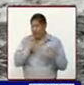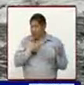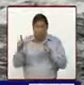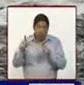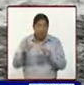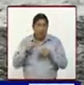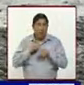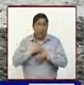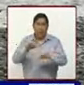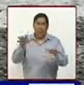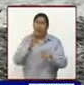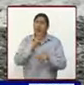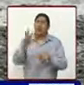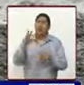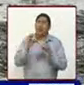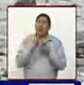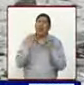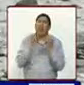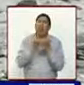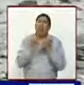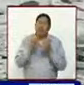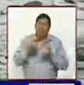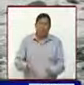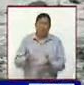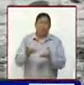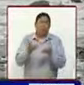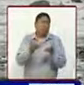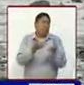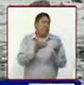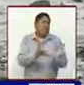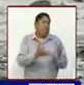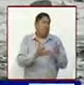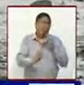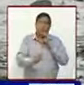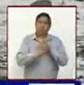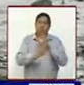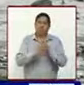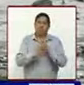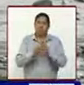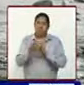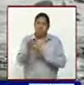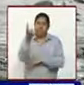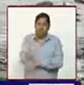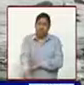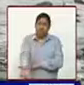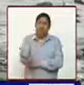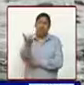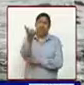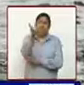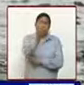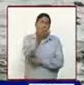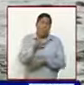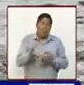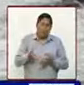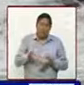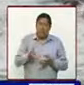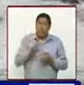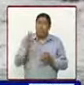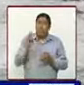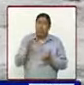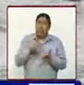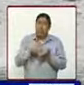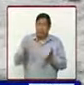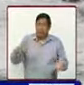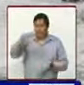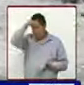también la movilización de 64 equipos adicionales de maquinaria pesada como volquetas, retroexcavadoras, topadoras y 7.000 gaviones